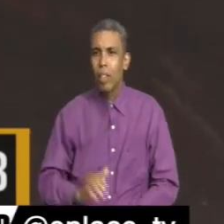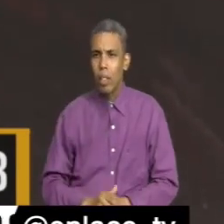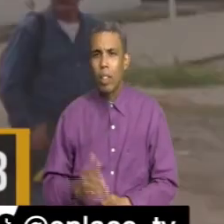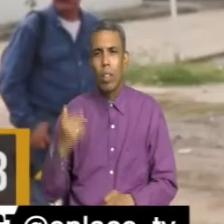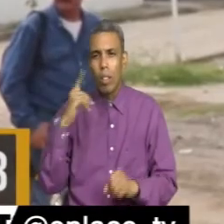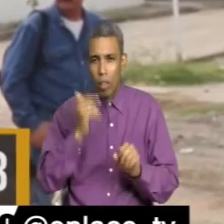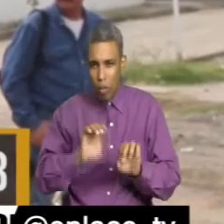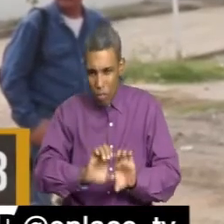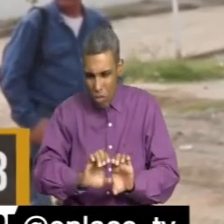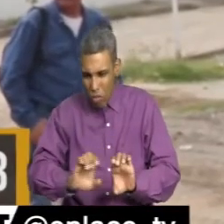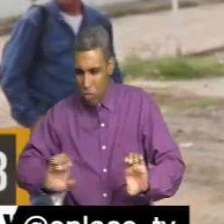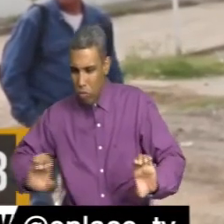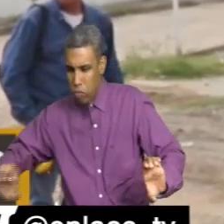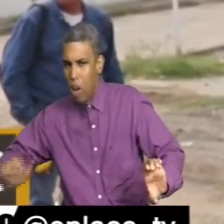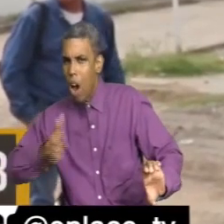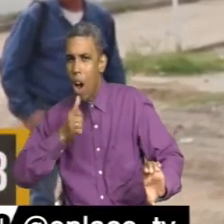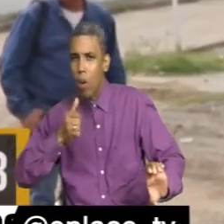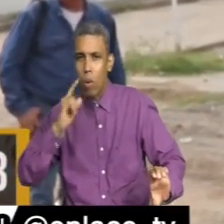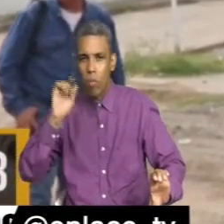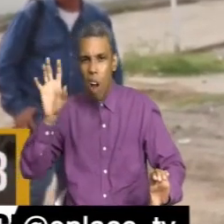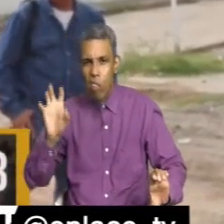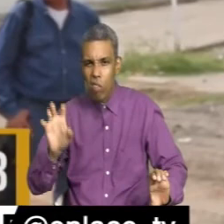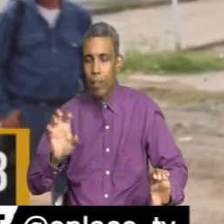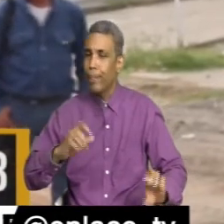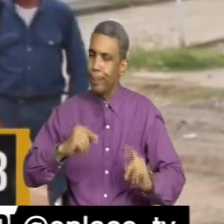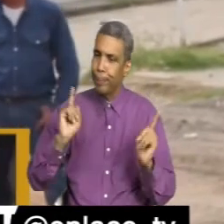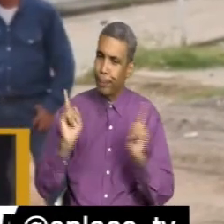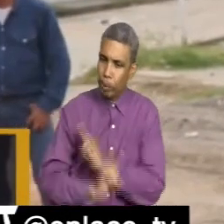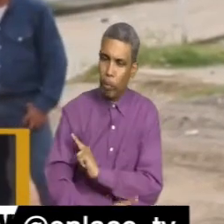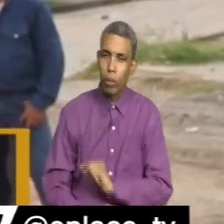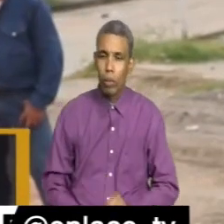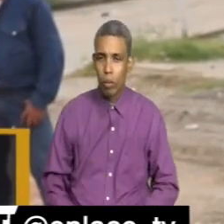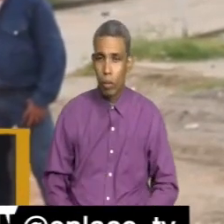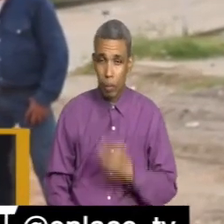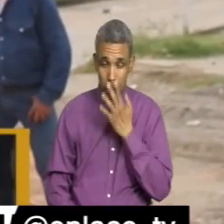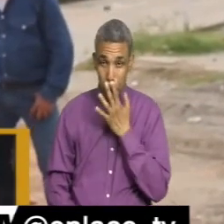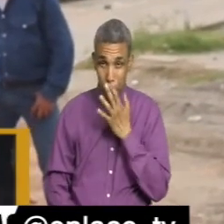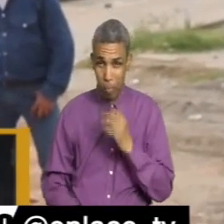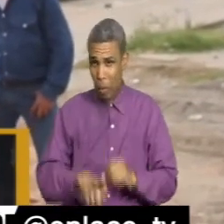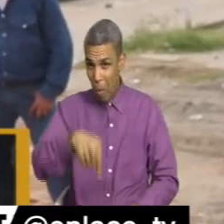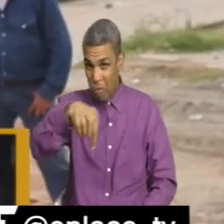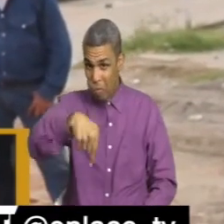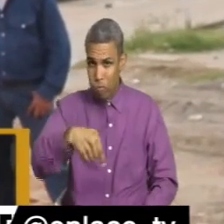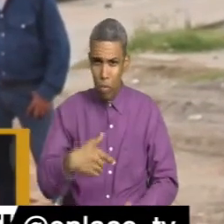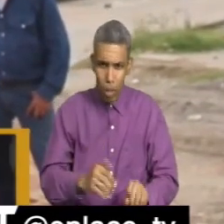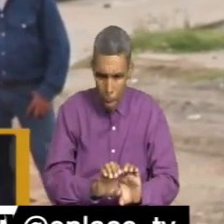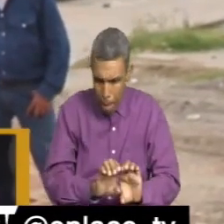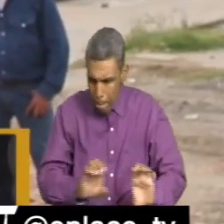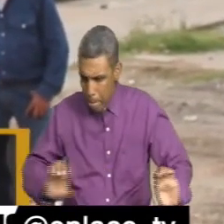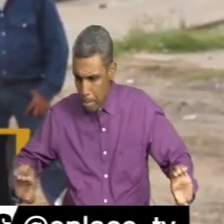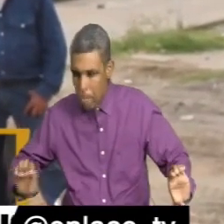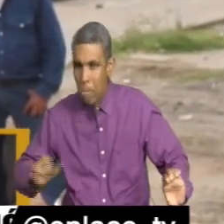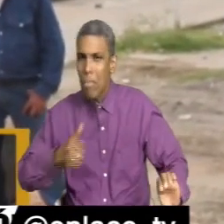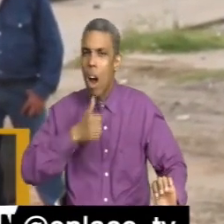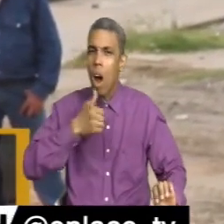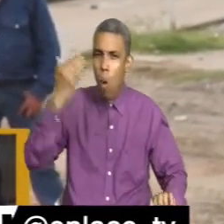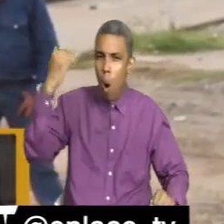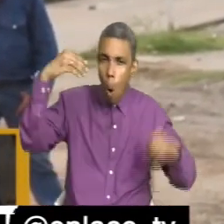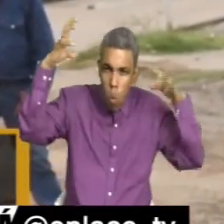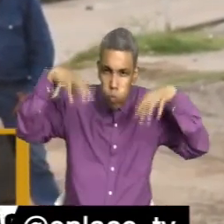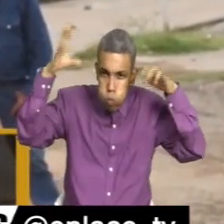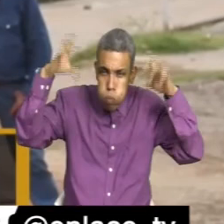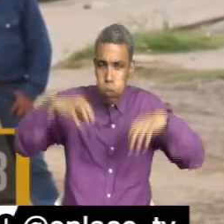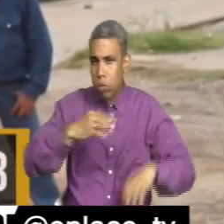obsoleto. Encontramos tuberías, no había tubería de aguas lluvias, eso es lo que estamos inicialmente haciendo, en tuberías de